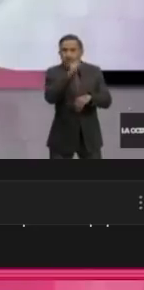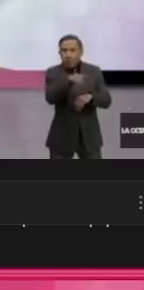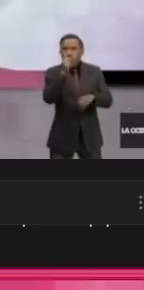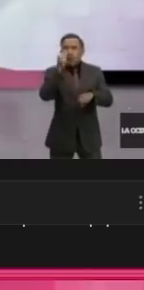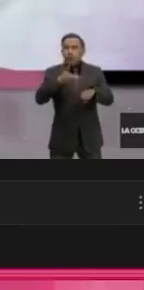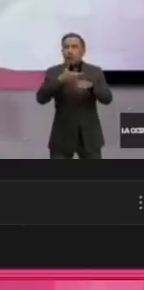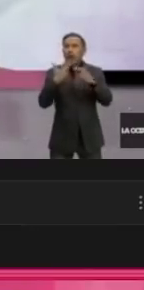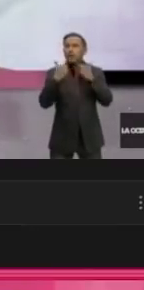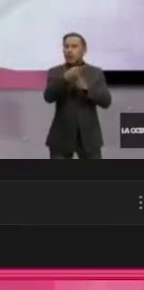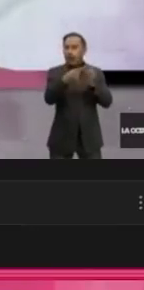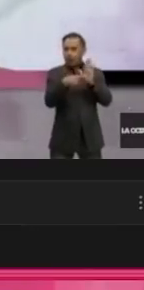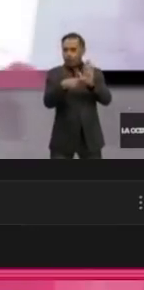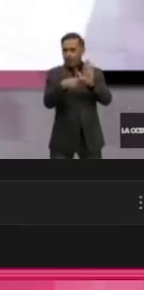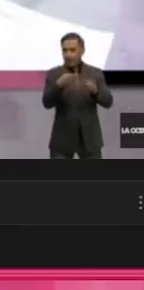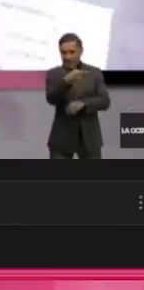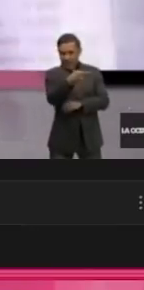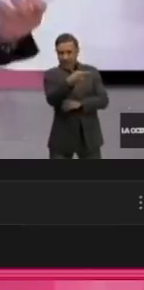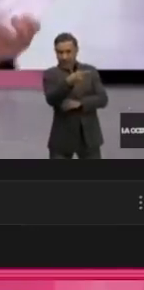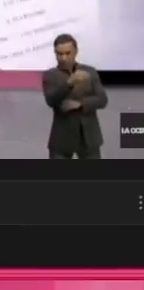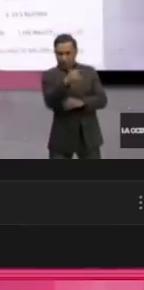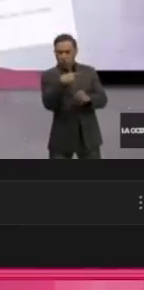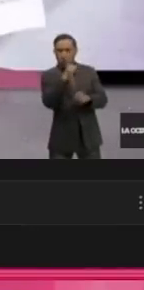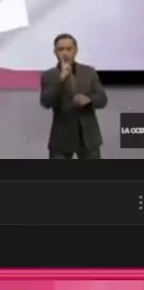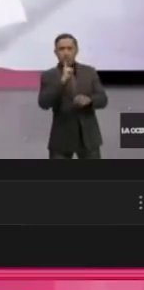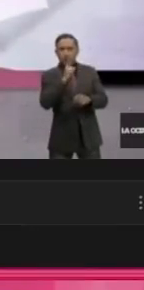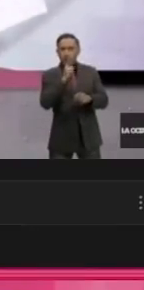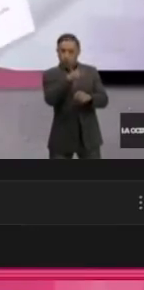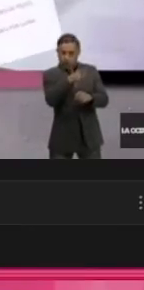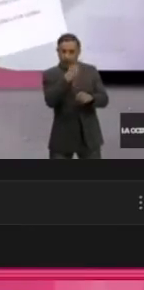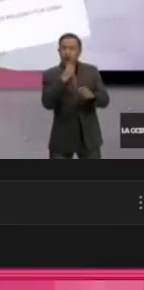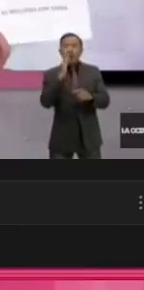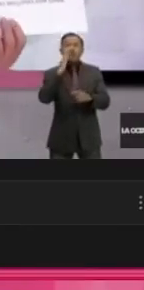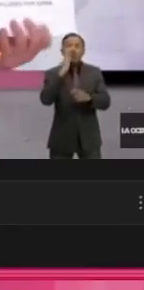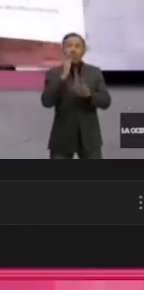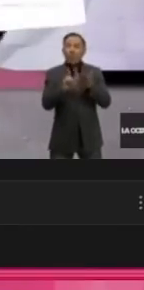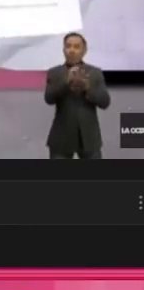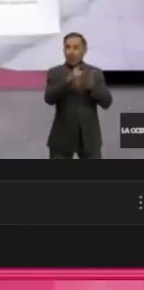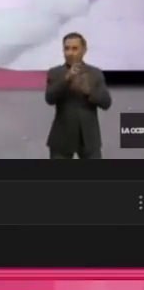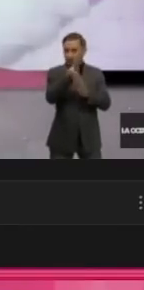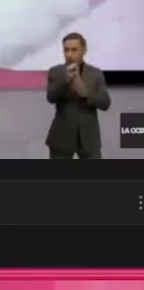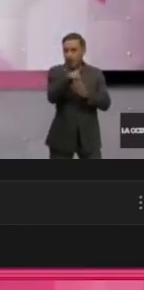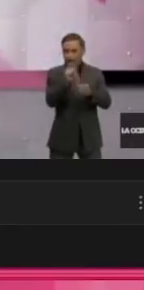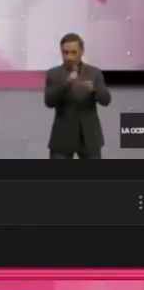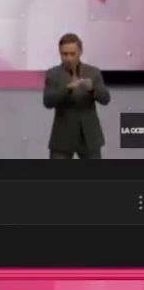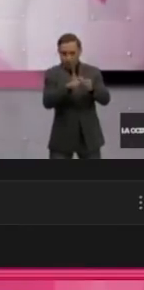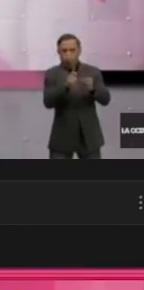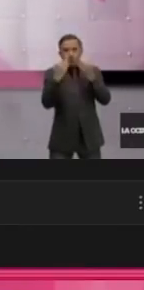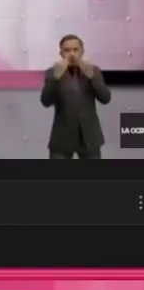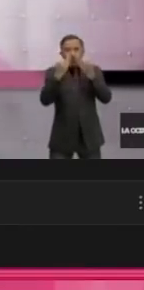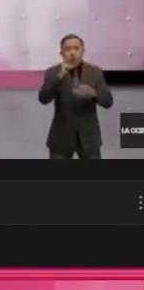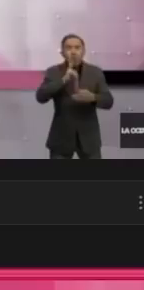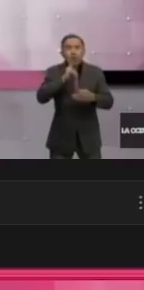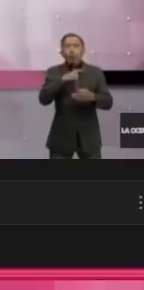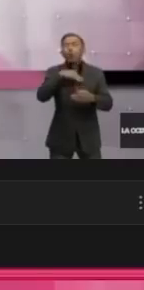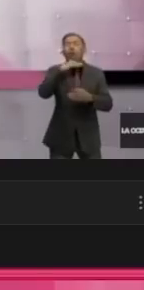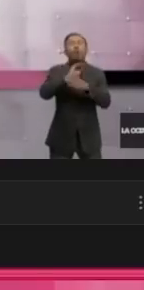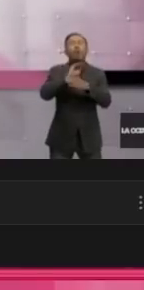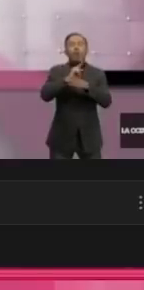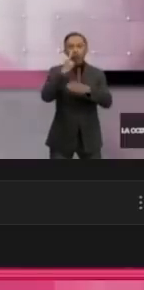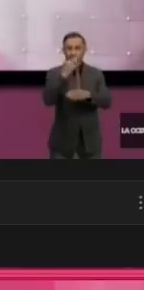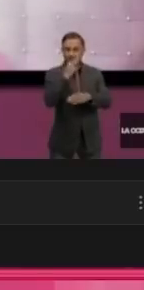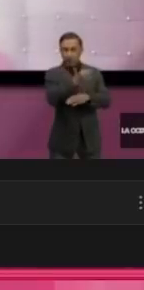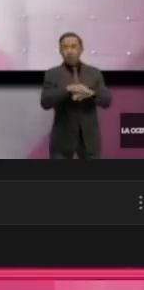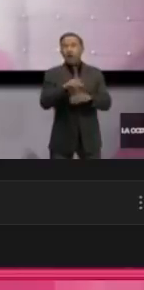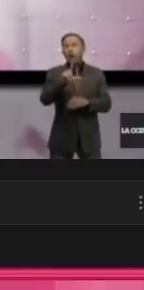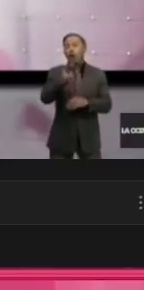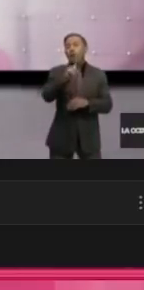permitir decirle a Juncal, porque la veo que está bastante metida en las redes sociales, pero no ve los hechos y datos, que resulta que la deuda con López